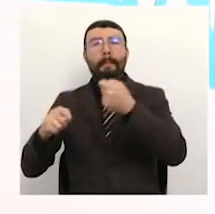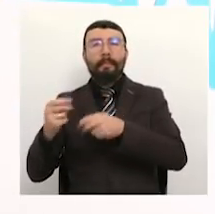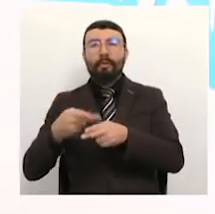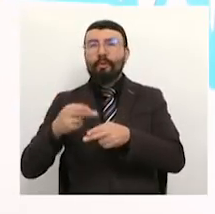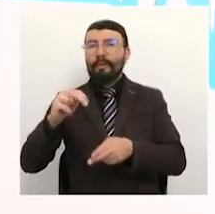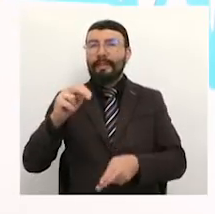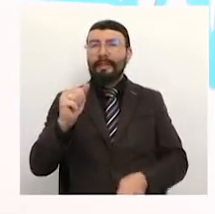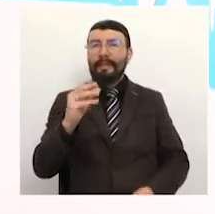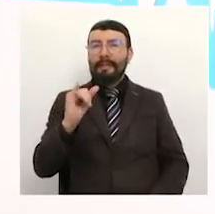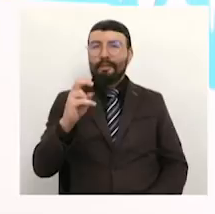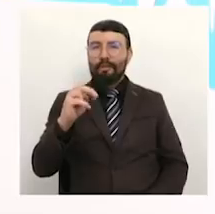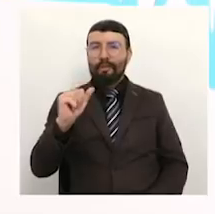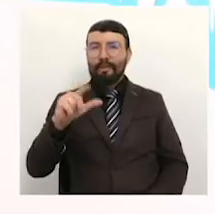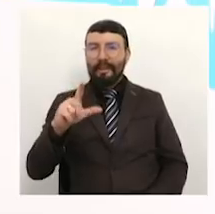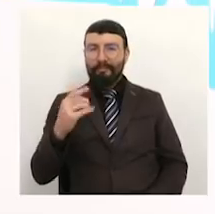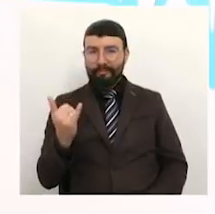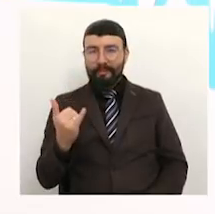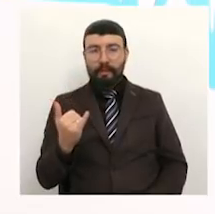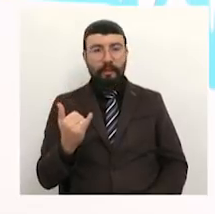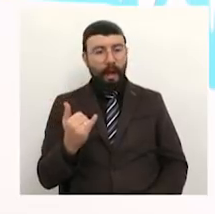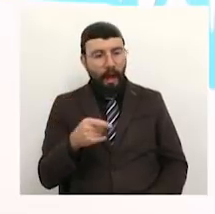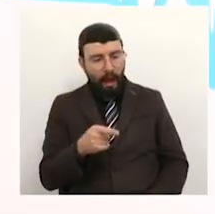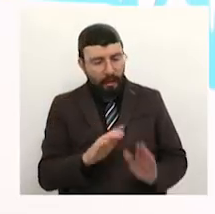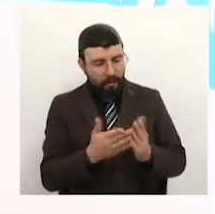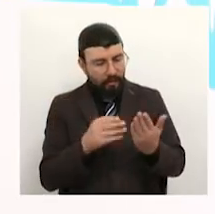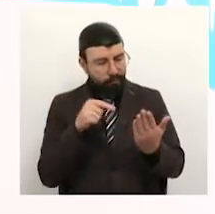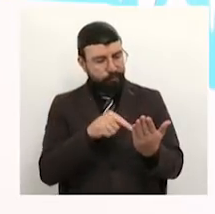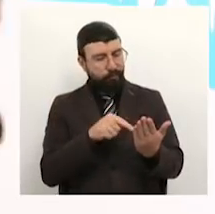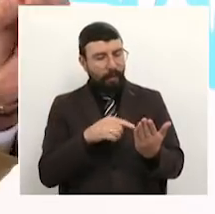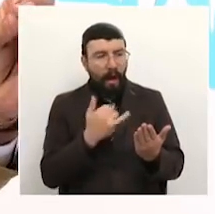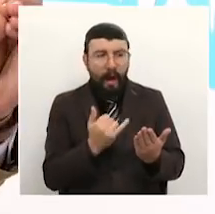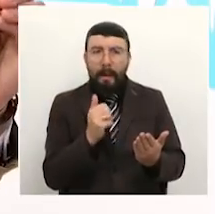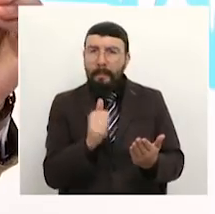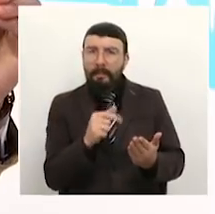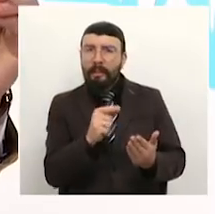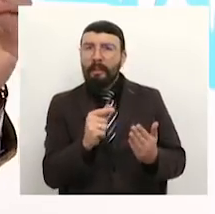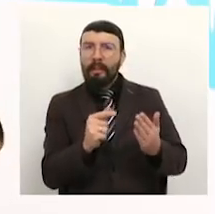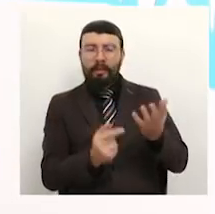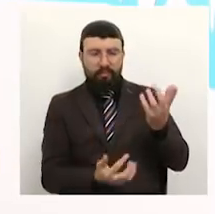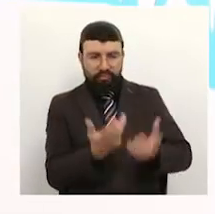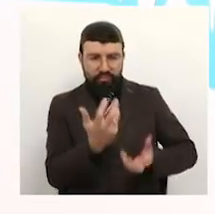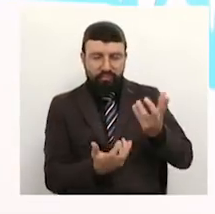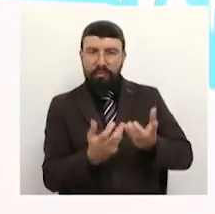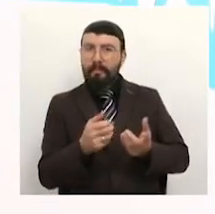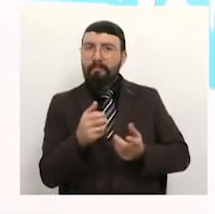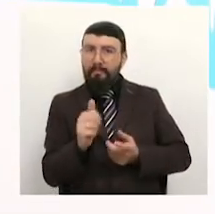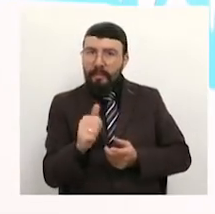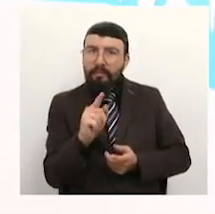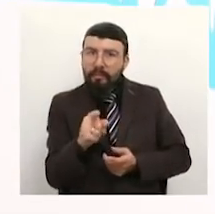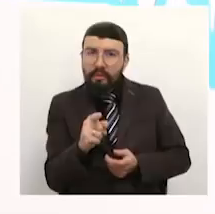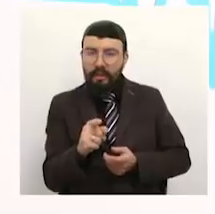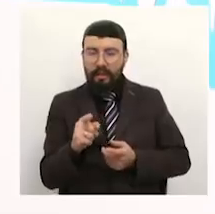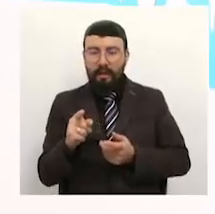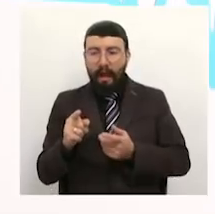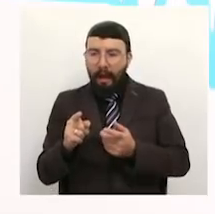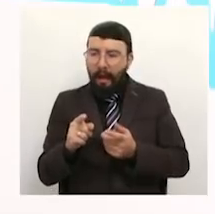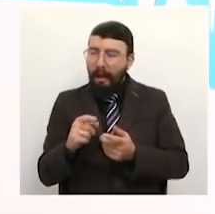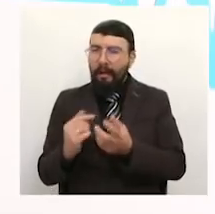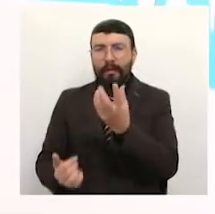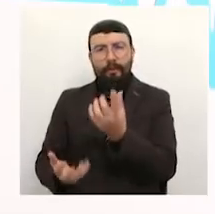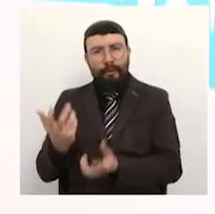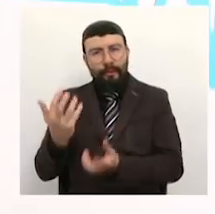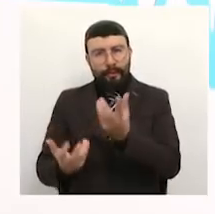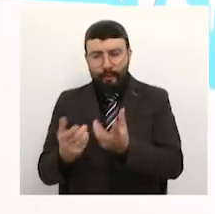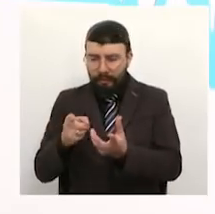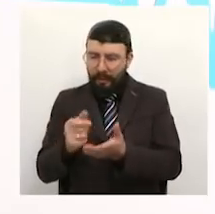preventivo y que ustedes entiendan como desde la cocina desde la huerta desde el supermercado pueden encontrar posibilidades